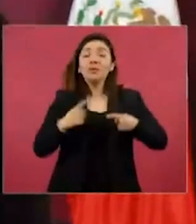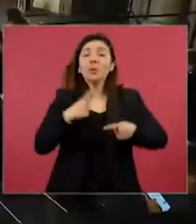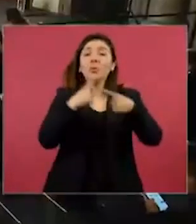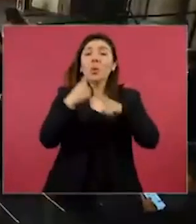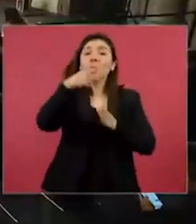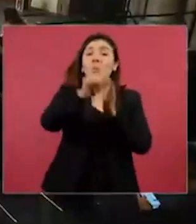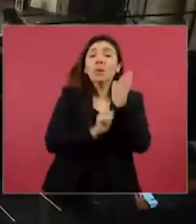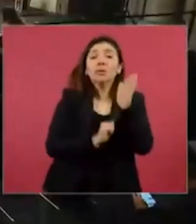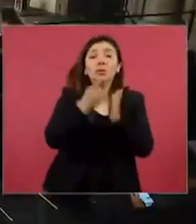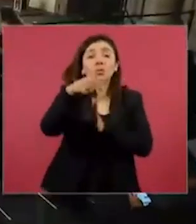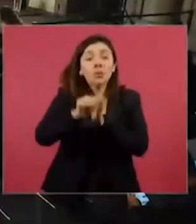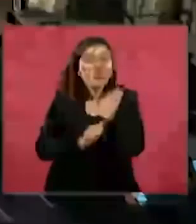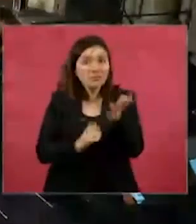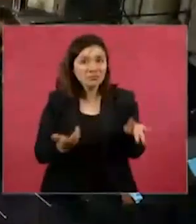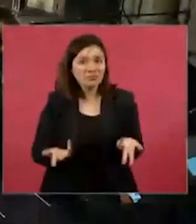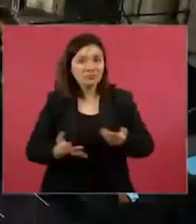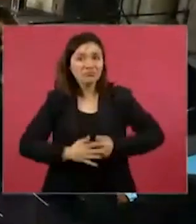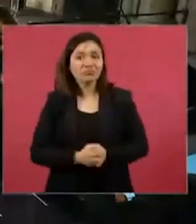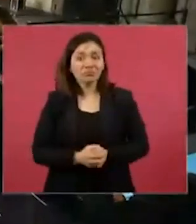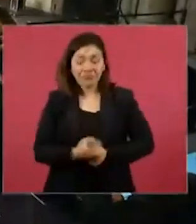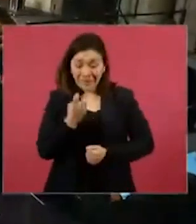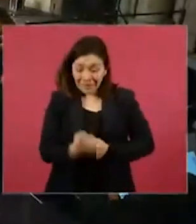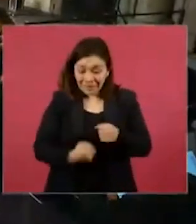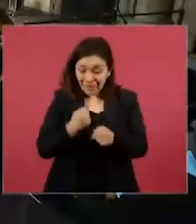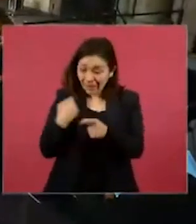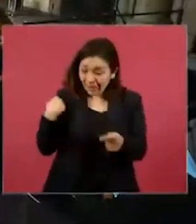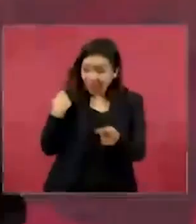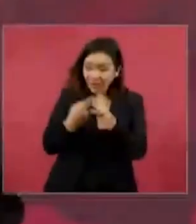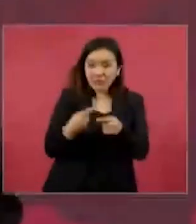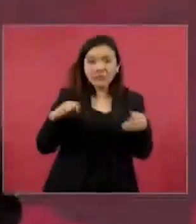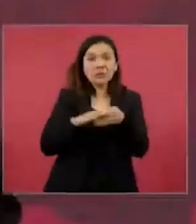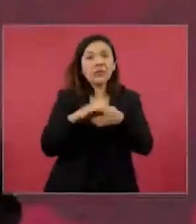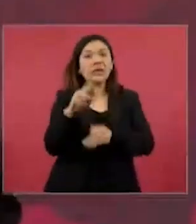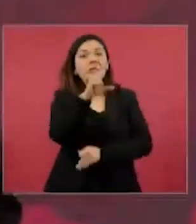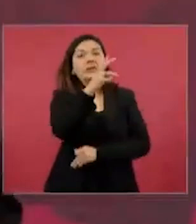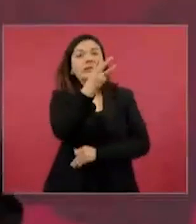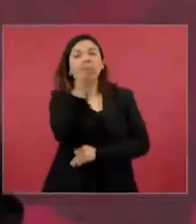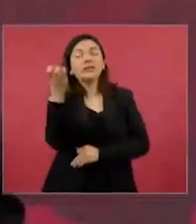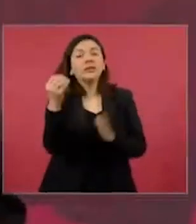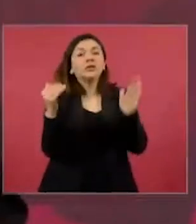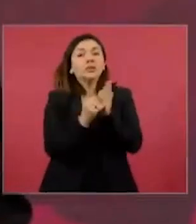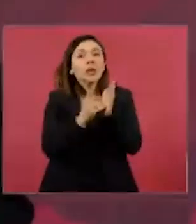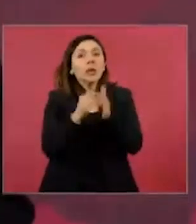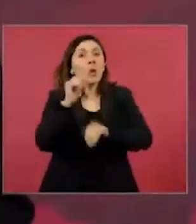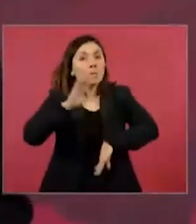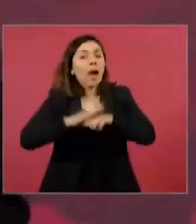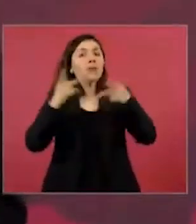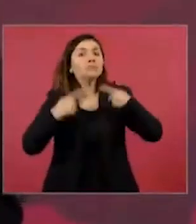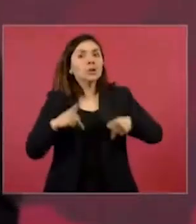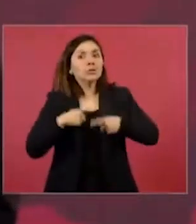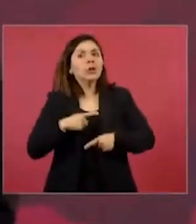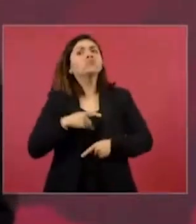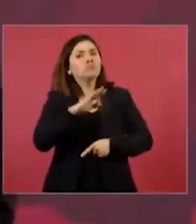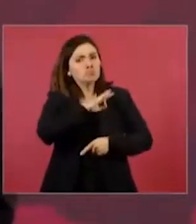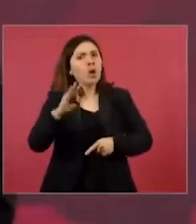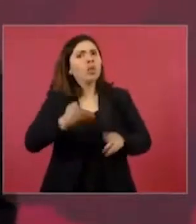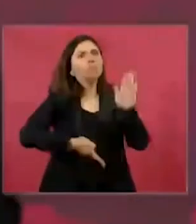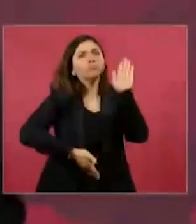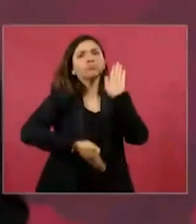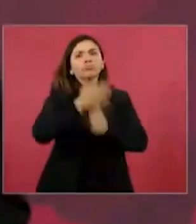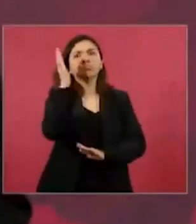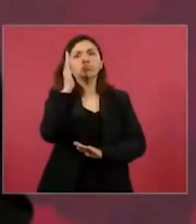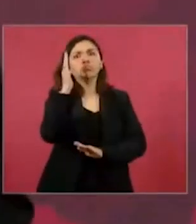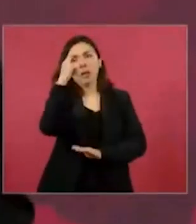reunión se concluye que bueno, va a seguir la buena relación con Estados Unidos en estos temas y en muchos otros, ya que bueno,